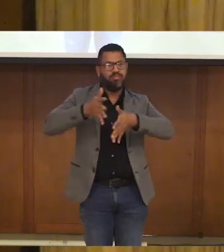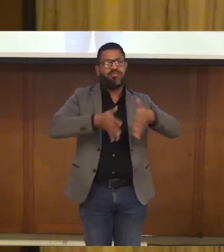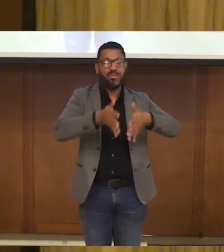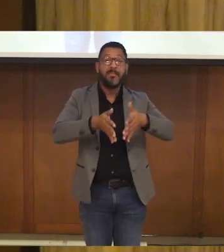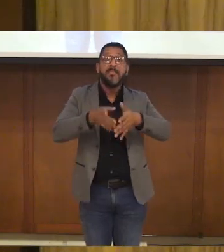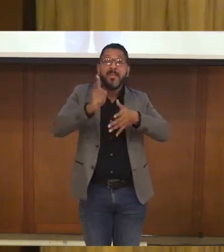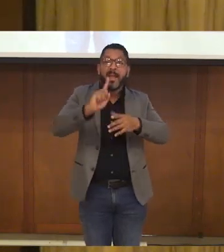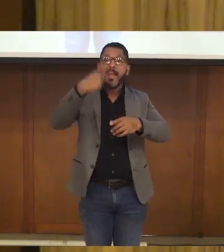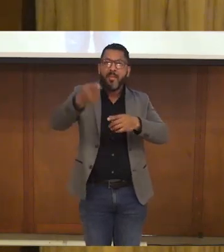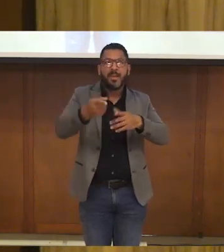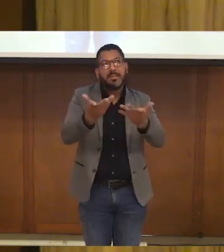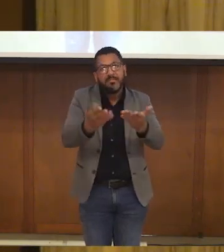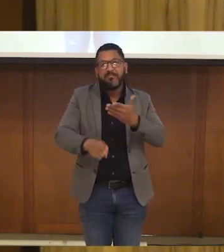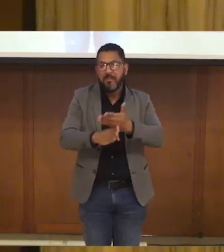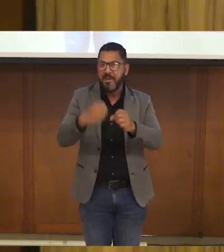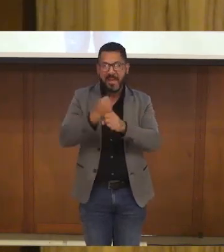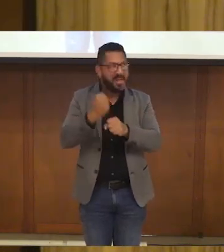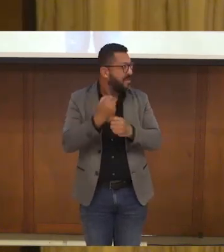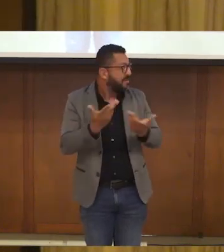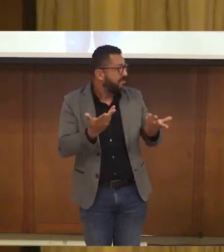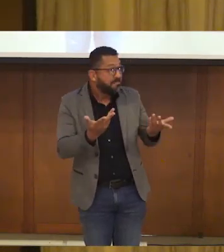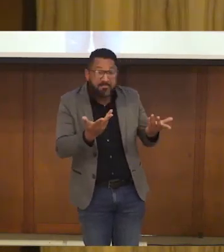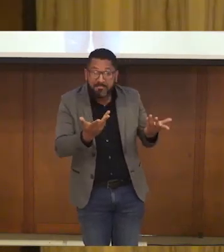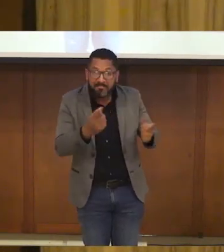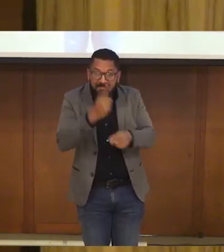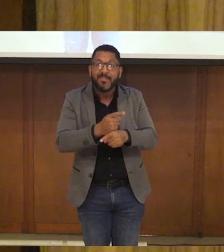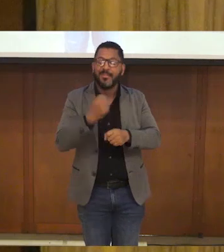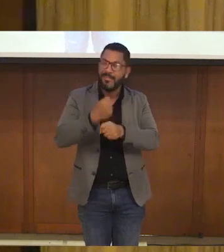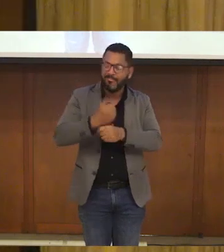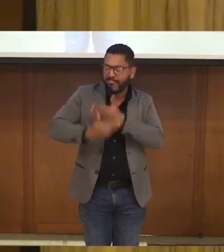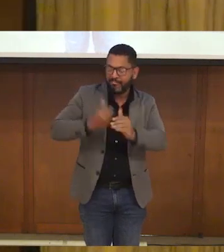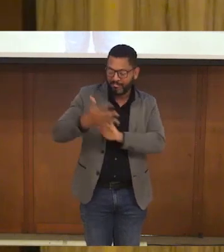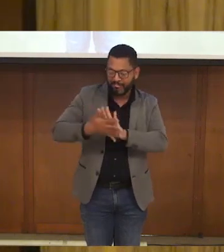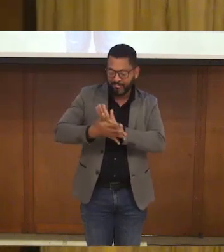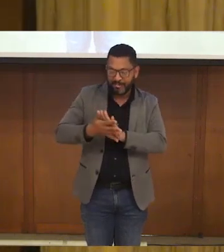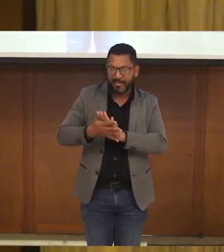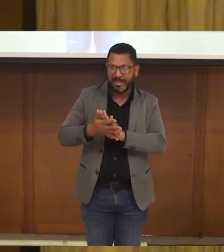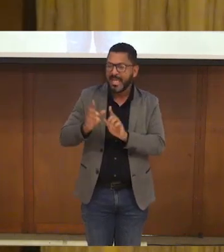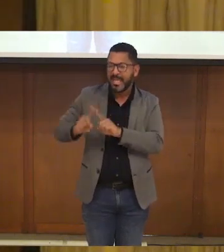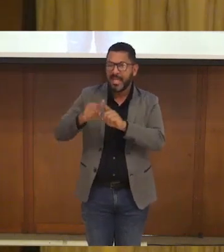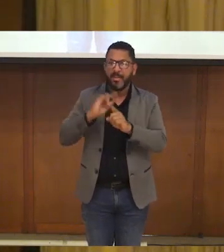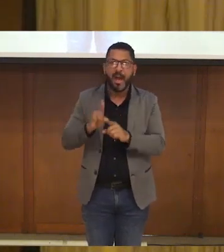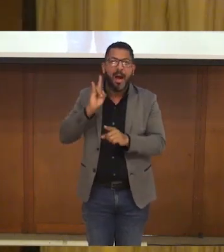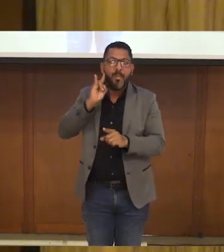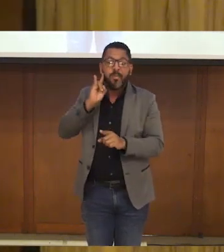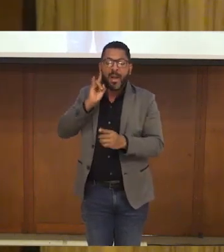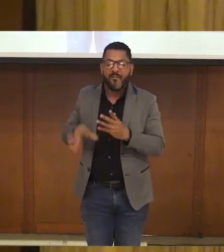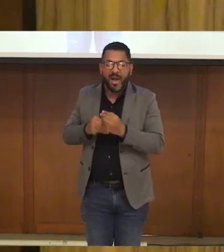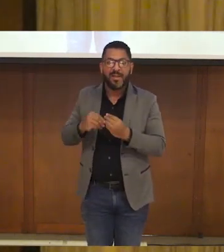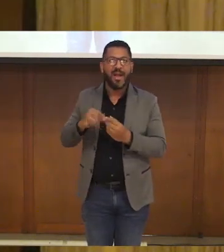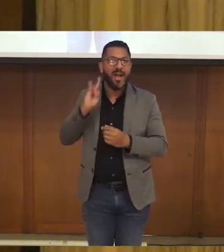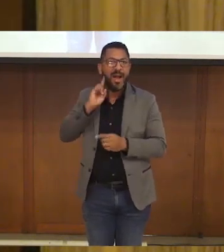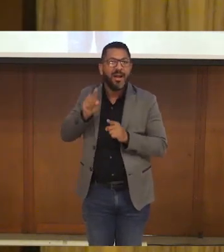las próximas obras que desarrollemos, si hay más, tendremos que involucrar asuntos como el audio. Sin embargo,